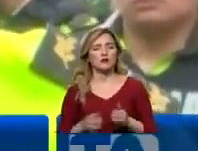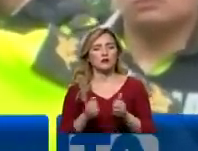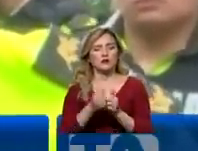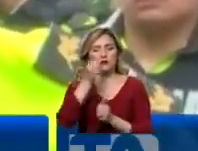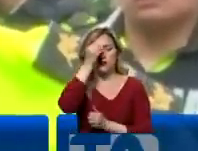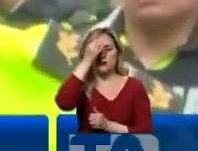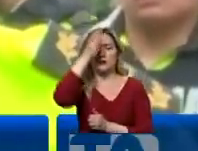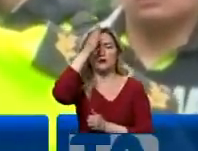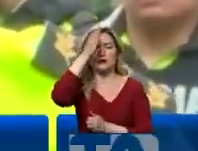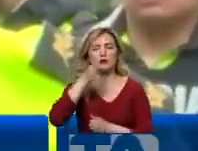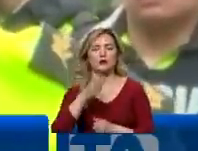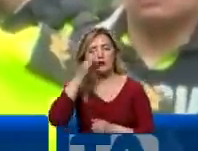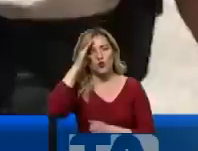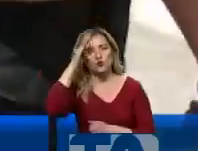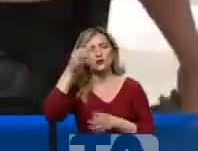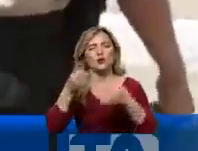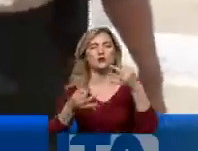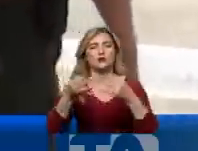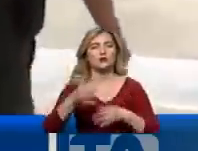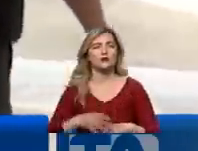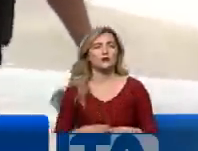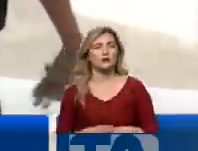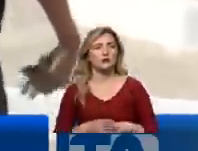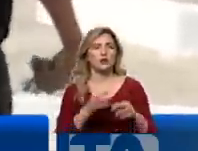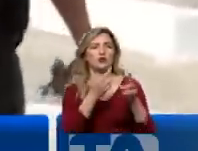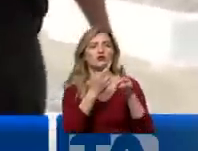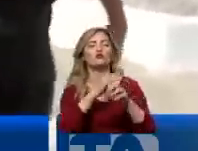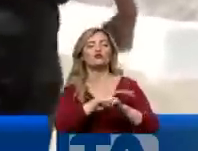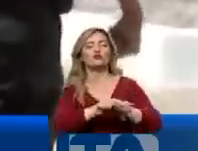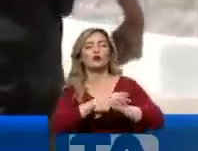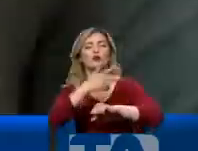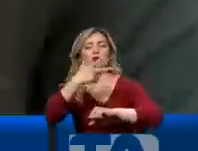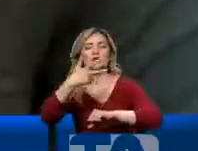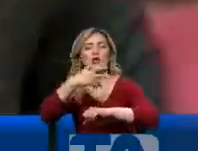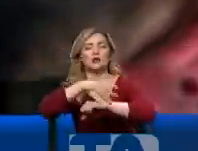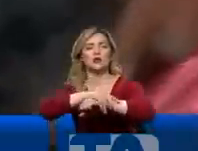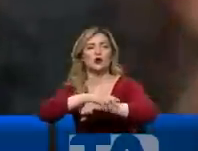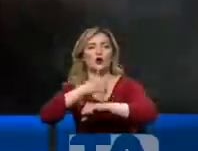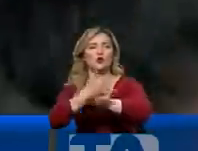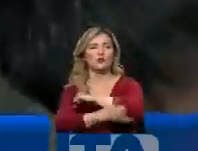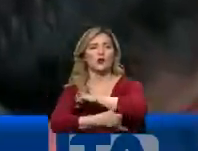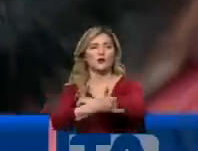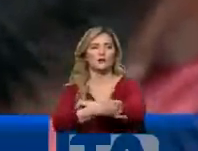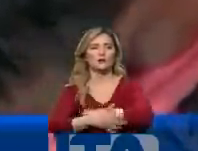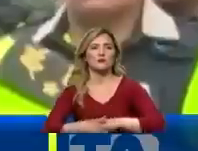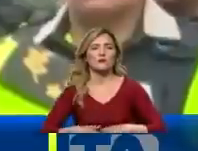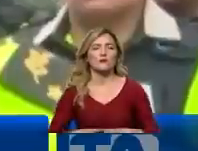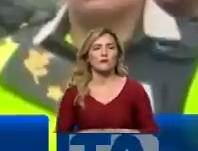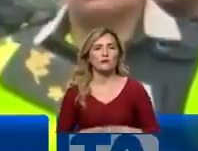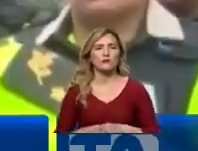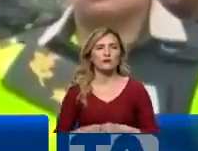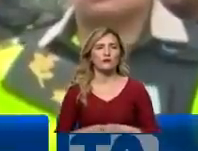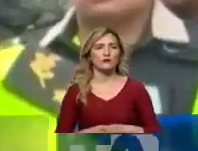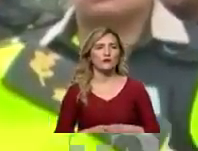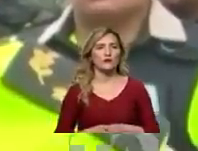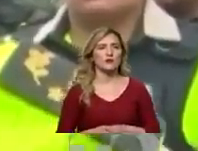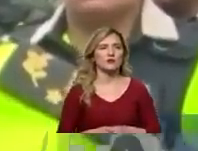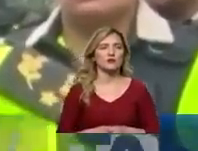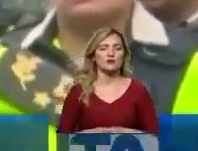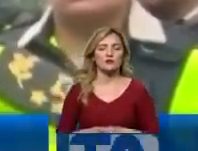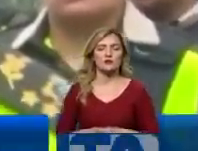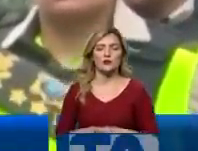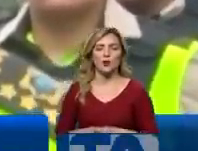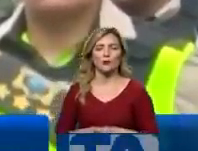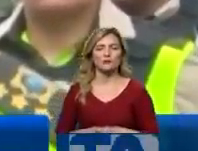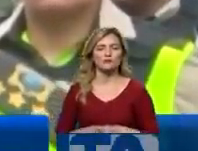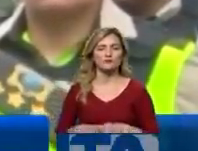inteligencia y un equipo de policía judicial. Como resultado, el operativo dejó a 3 personas extranjeras detenidas. Hemos identificado en los